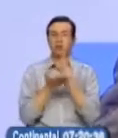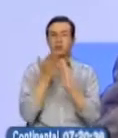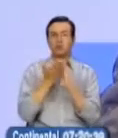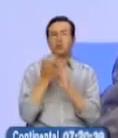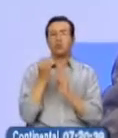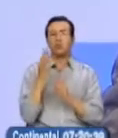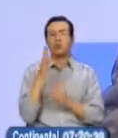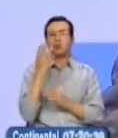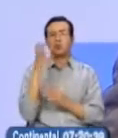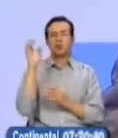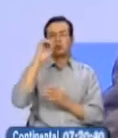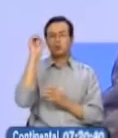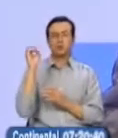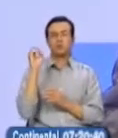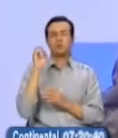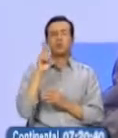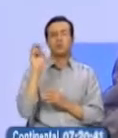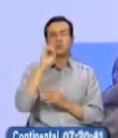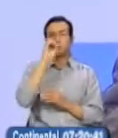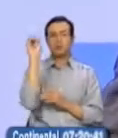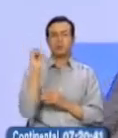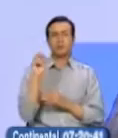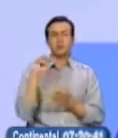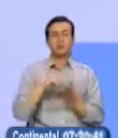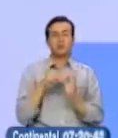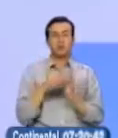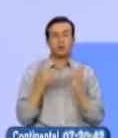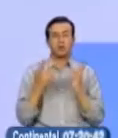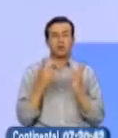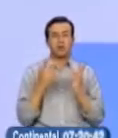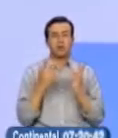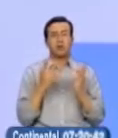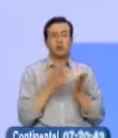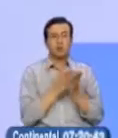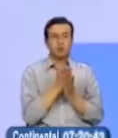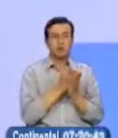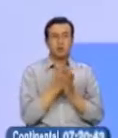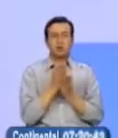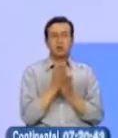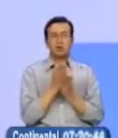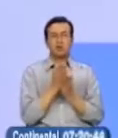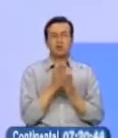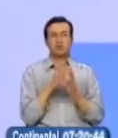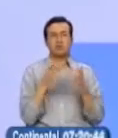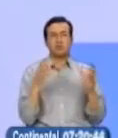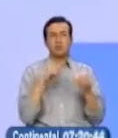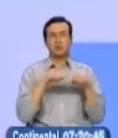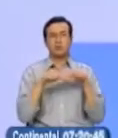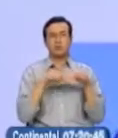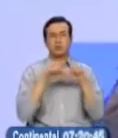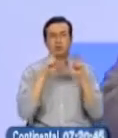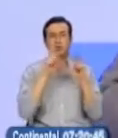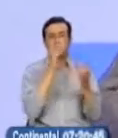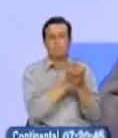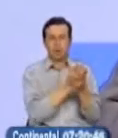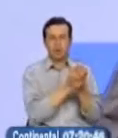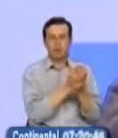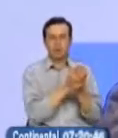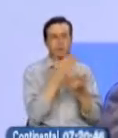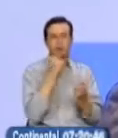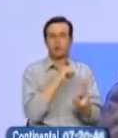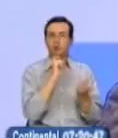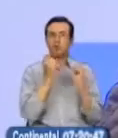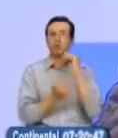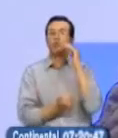de un 15 a un 20%. Es decir, se eliminan estas carreras que estaban sobresaturadas como administración de empresas y se empiezan a